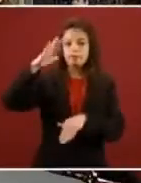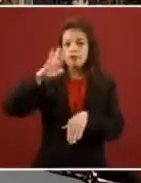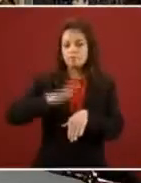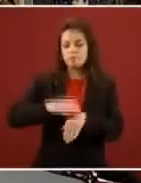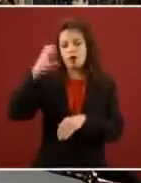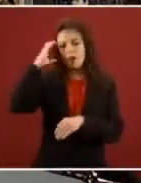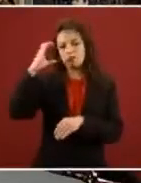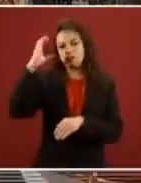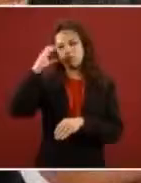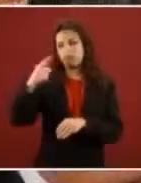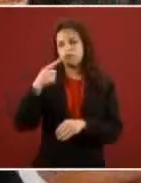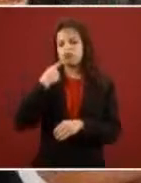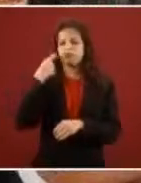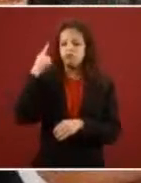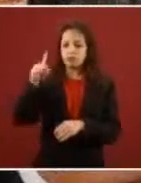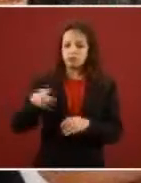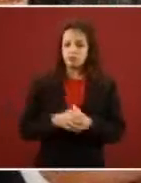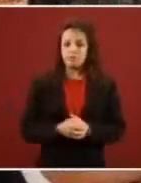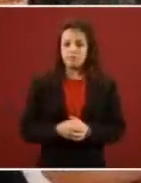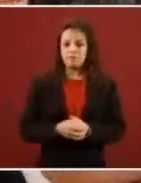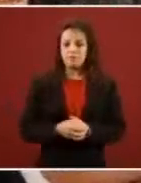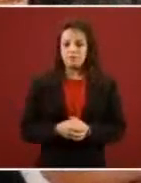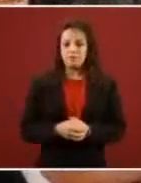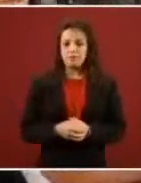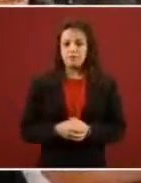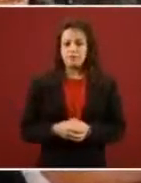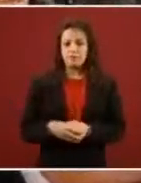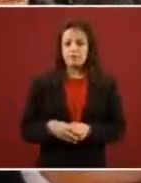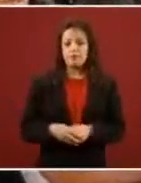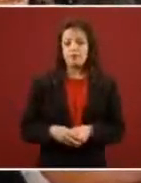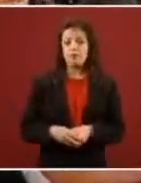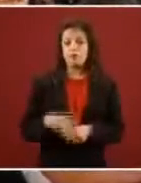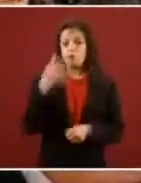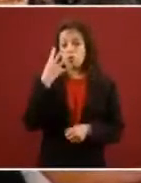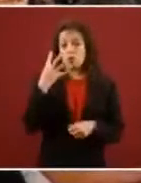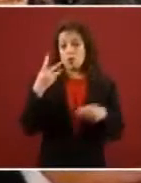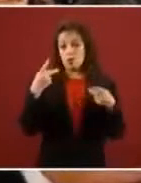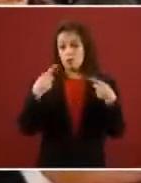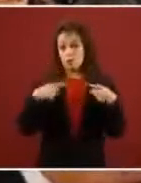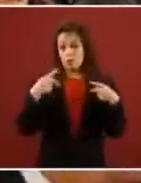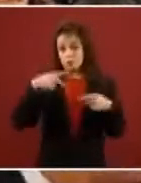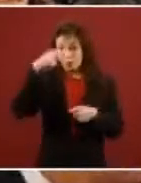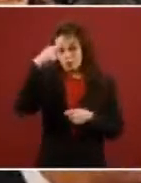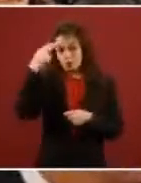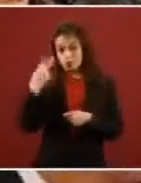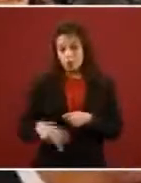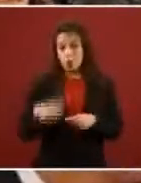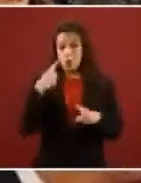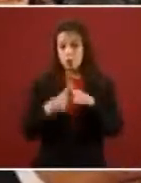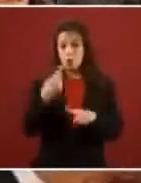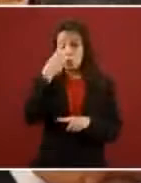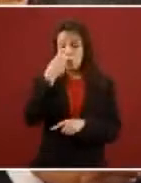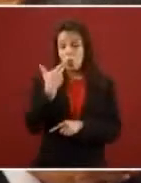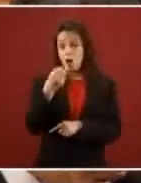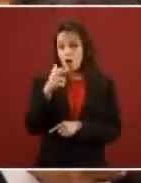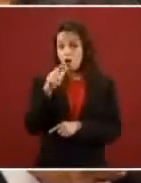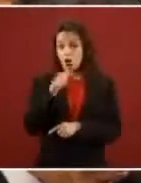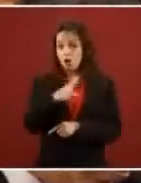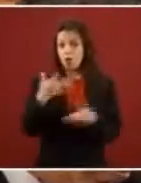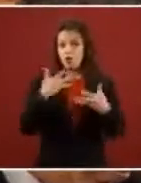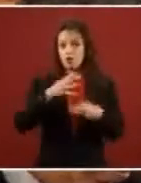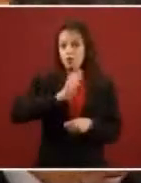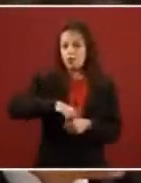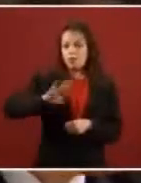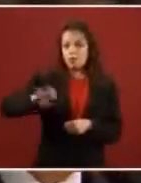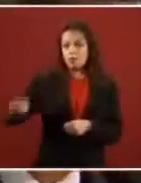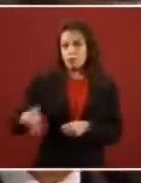34.000 muertos no es ningún éxito, señor presidente. Con no, todo no, respeto. No, no, están no. Muriendo cuatro mexicanos por hora en lo que va a durar esta claro, conferencia de no, prensa. Claro, no, no, no. Van a haber muerto cuatro o